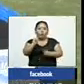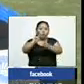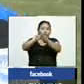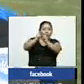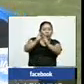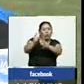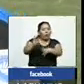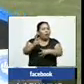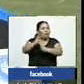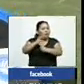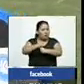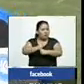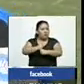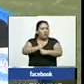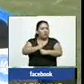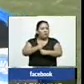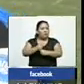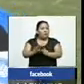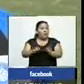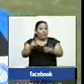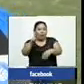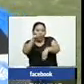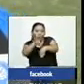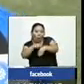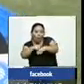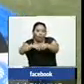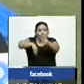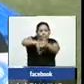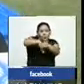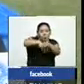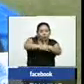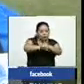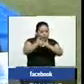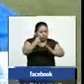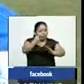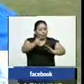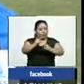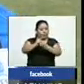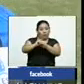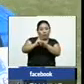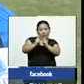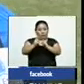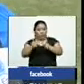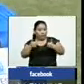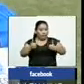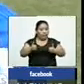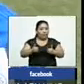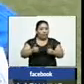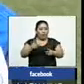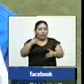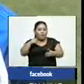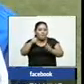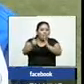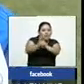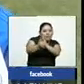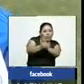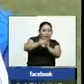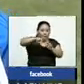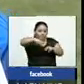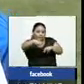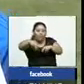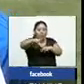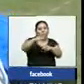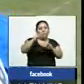confianza también a la hora de jugar, pues mostrarla y agarrar el balón, lo que nos